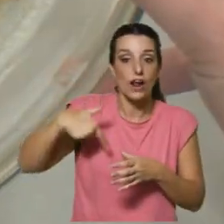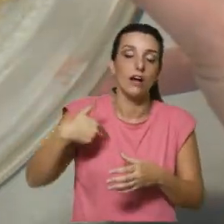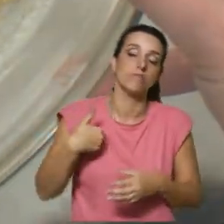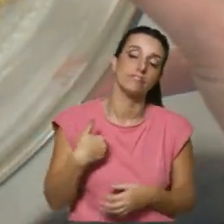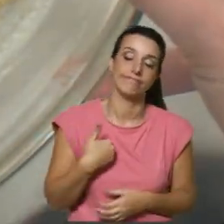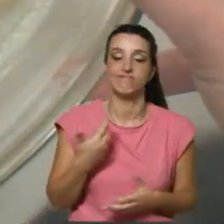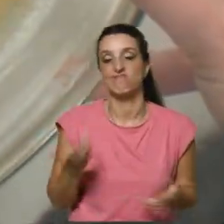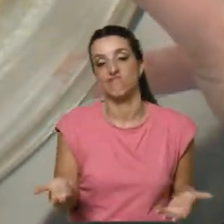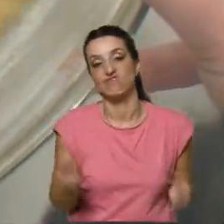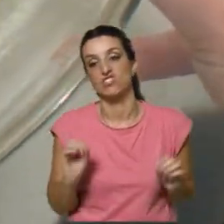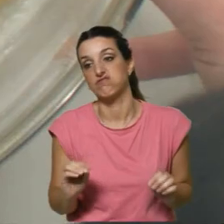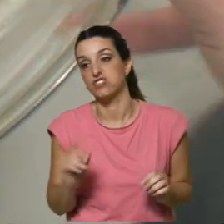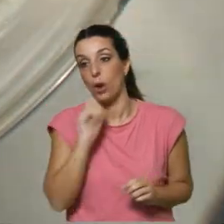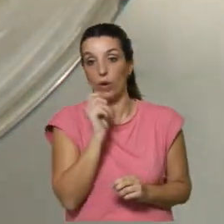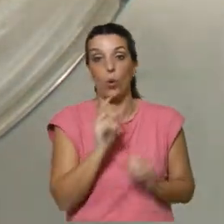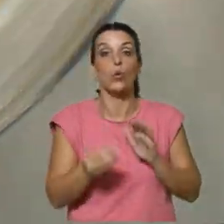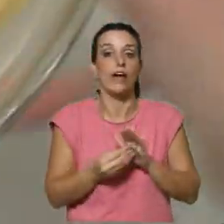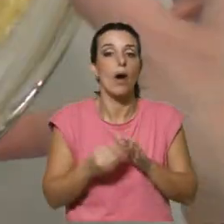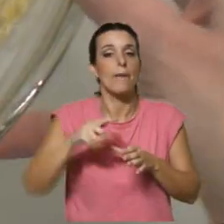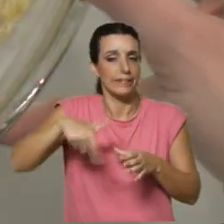media antibatidora, pero te va bien.